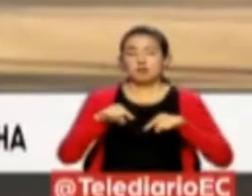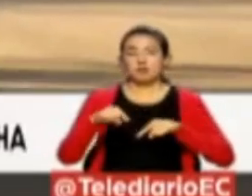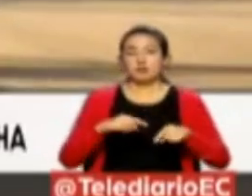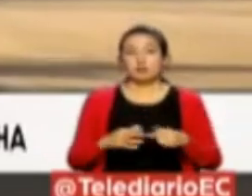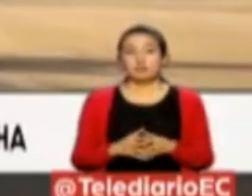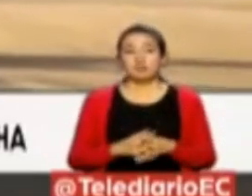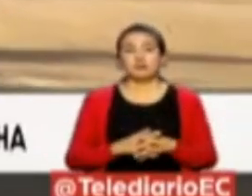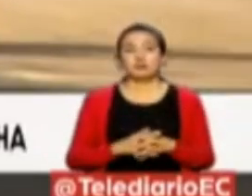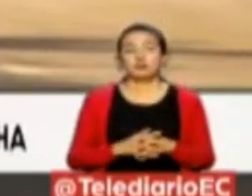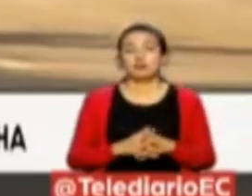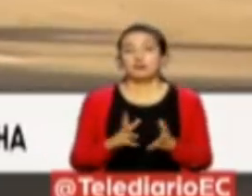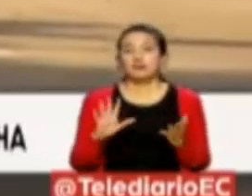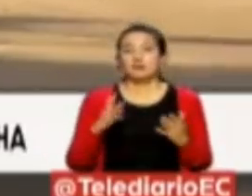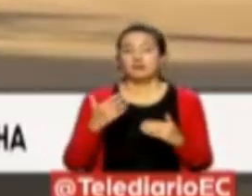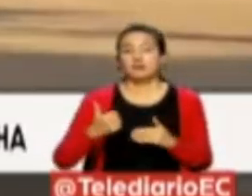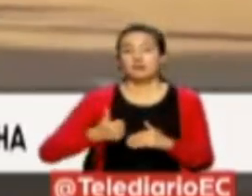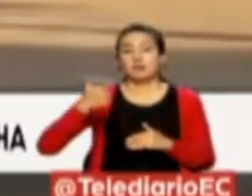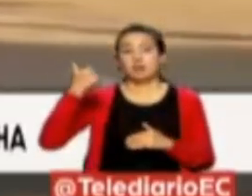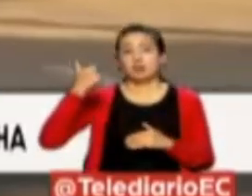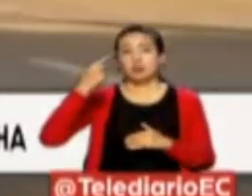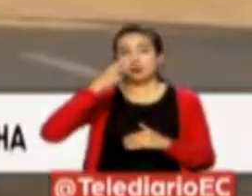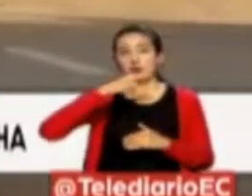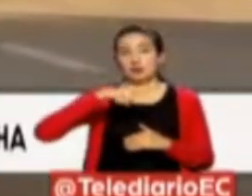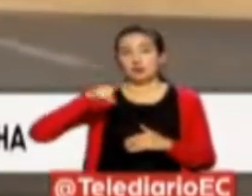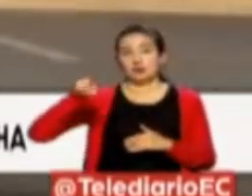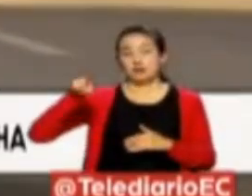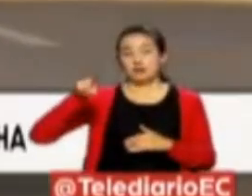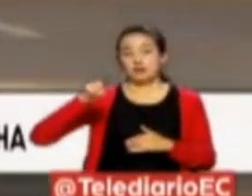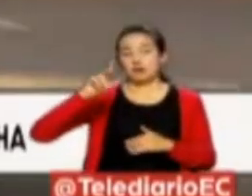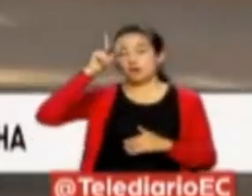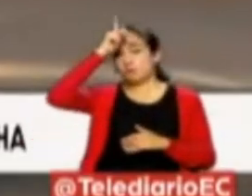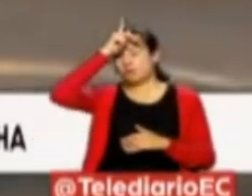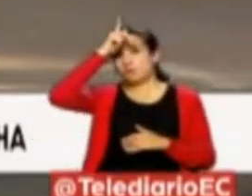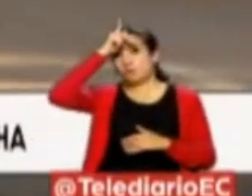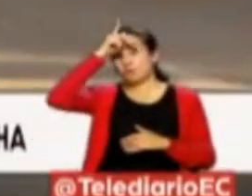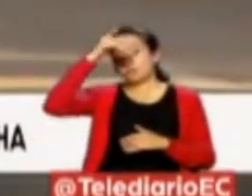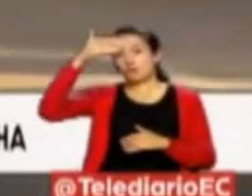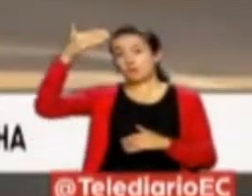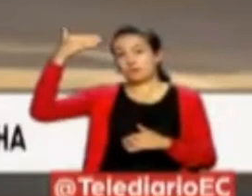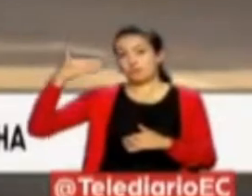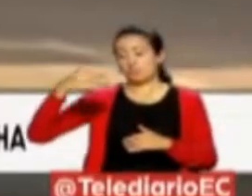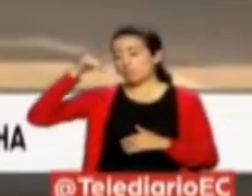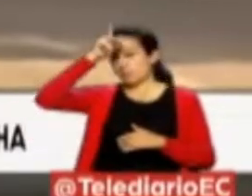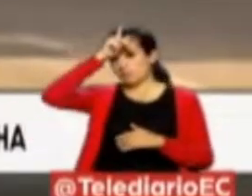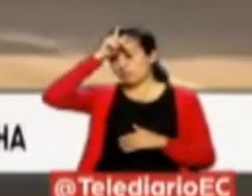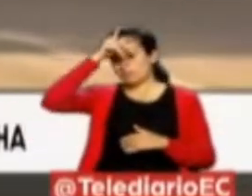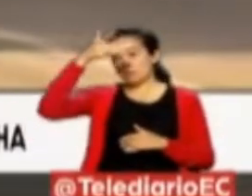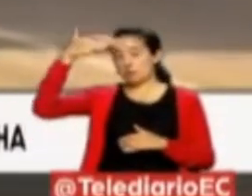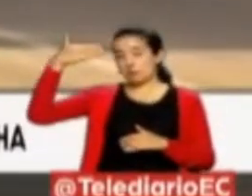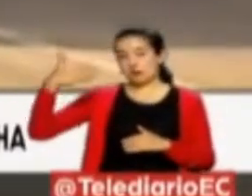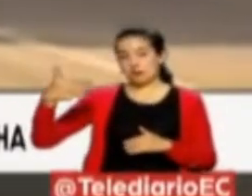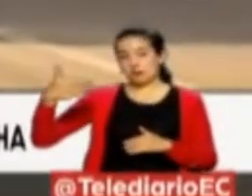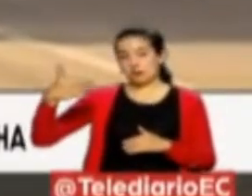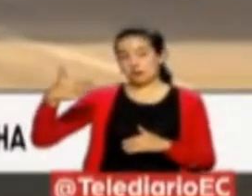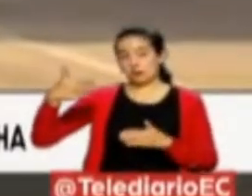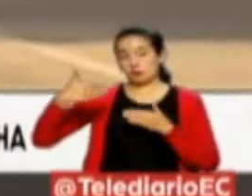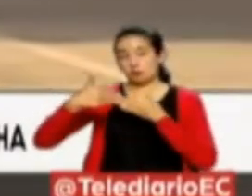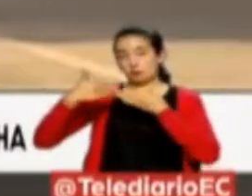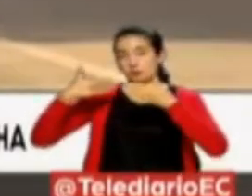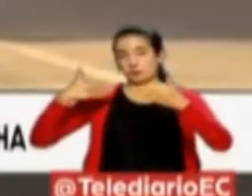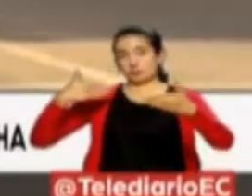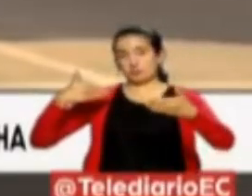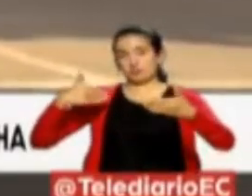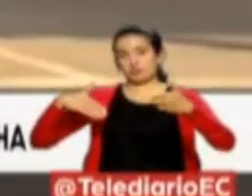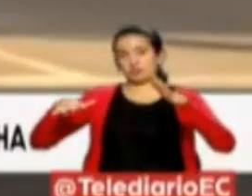no son los que encabezan es el peruano que es el peruano 10 metros 10